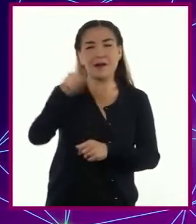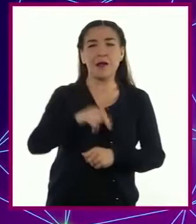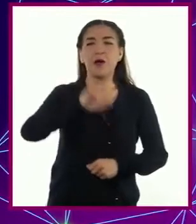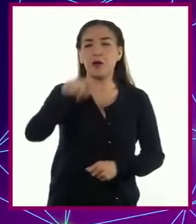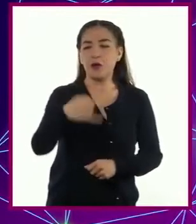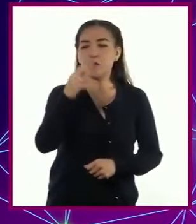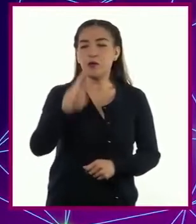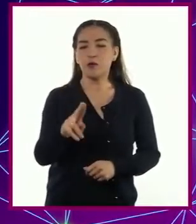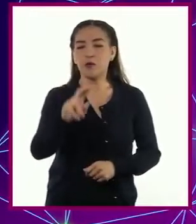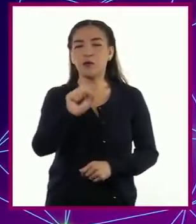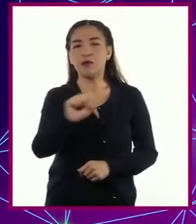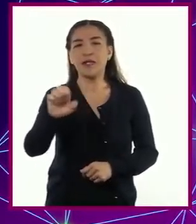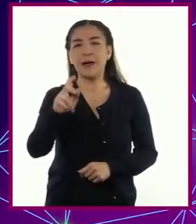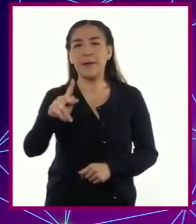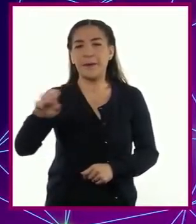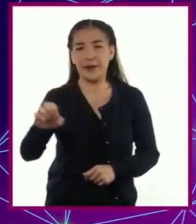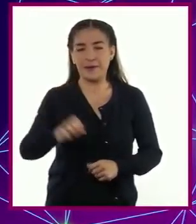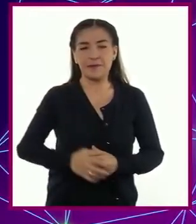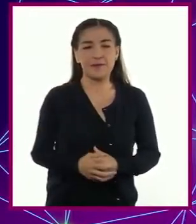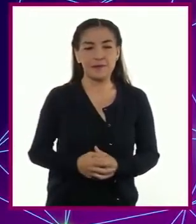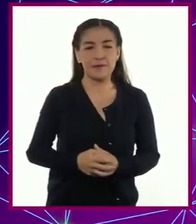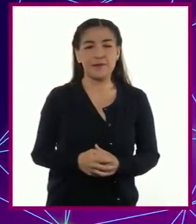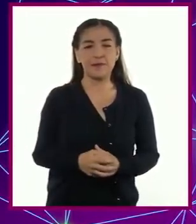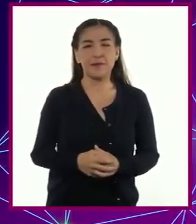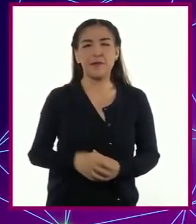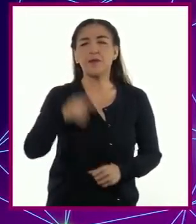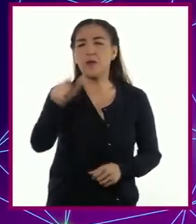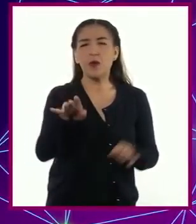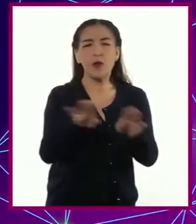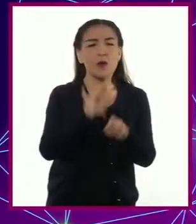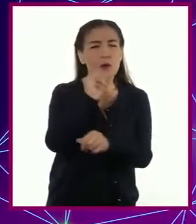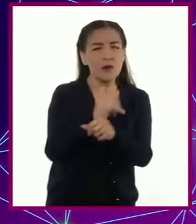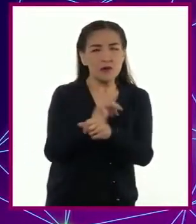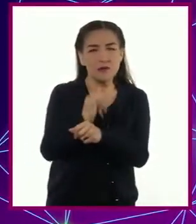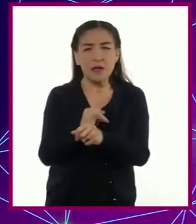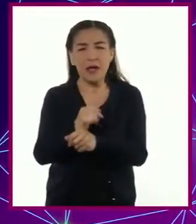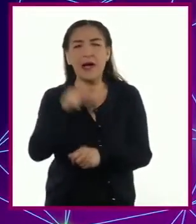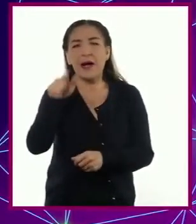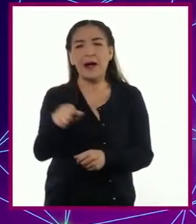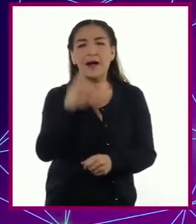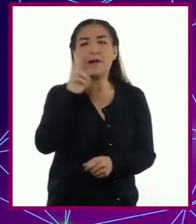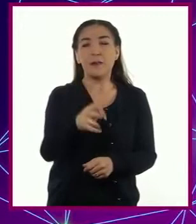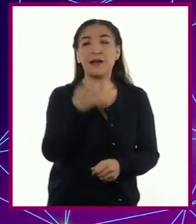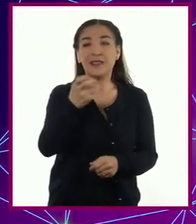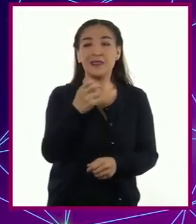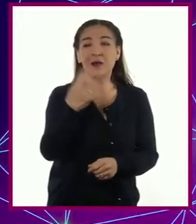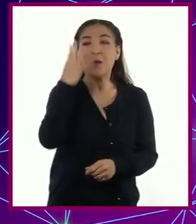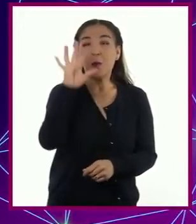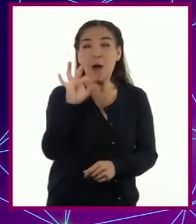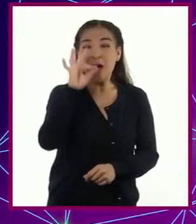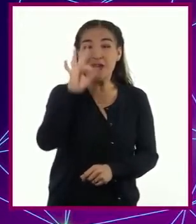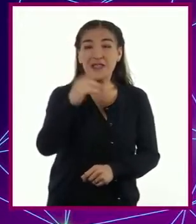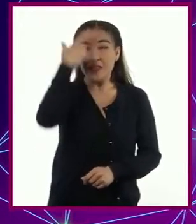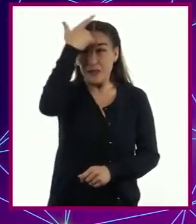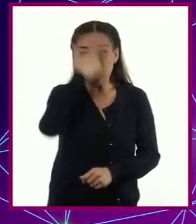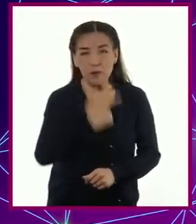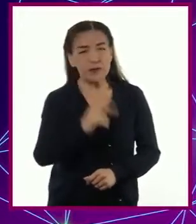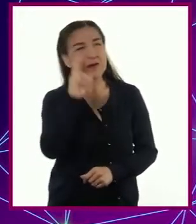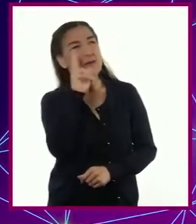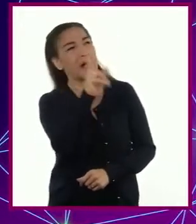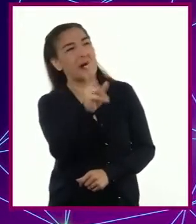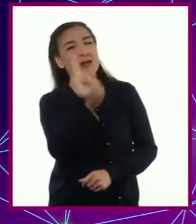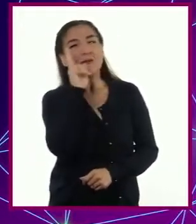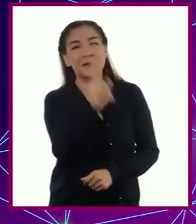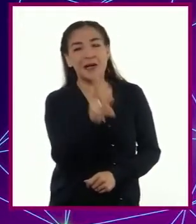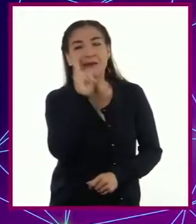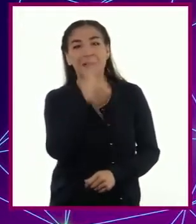Giuseppe Piazzi. Giuseppe Piazzi registró su avistamiento durante 40 noches hasta